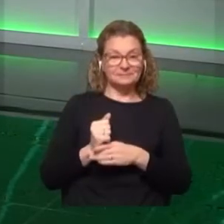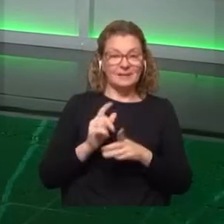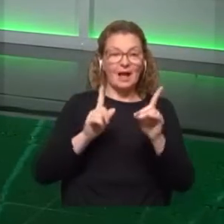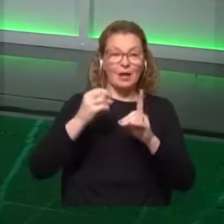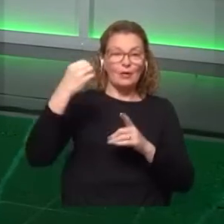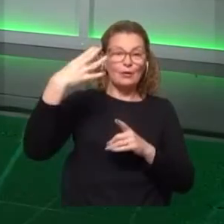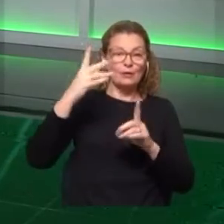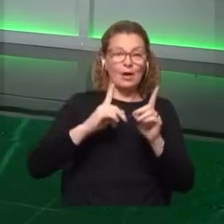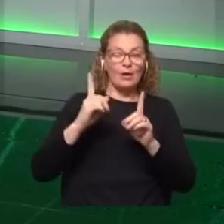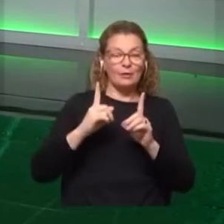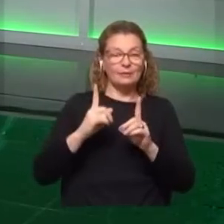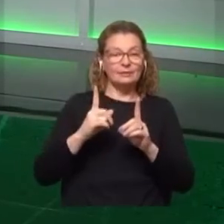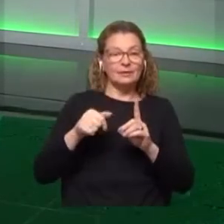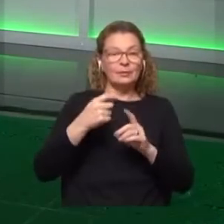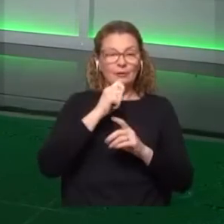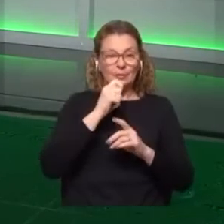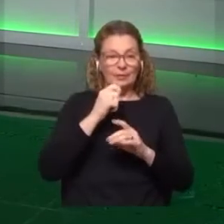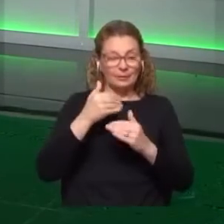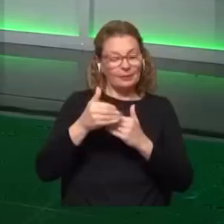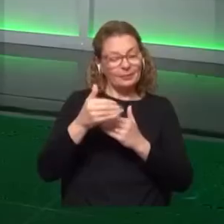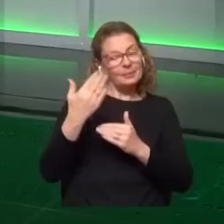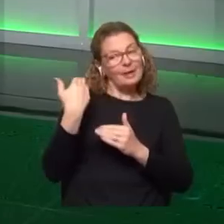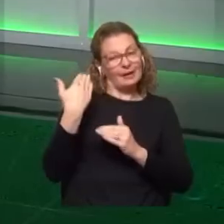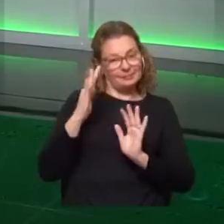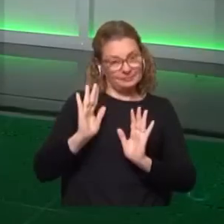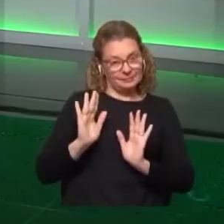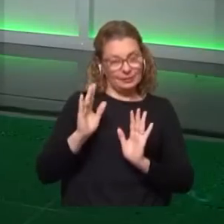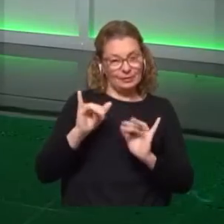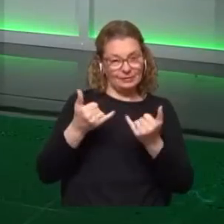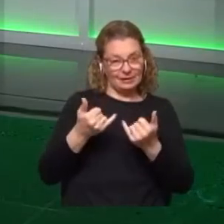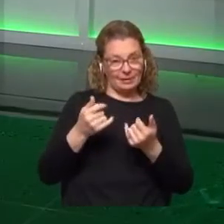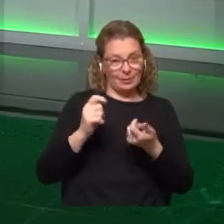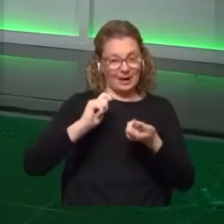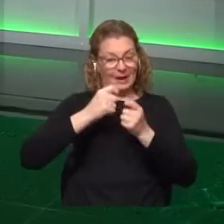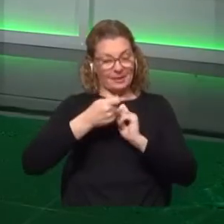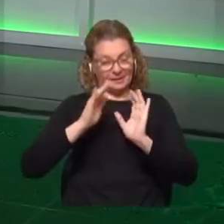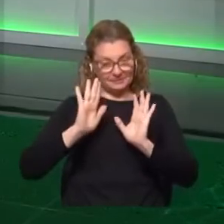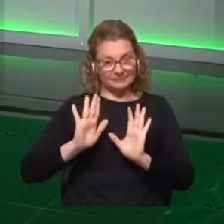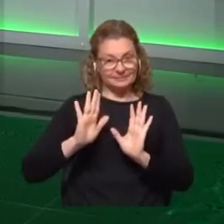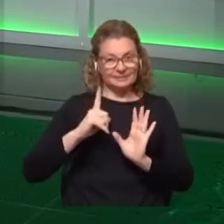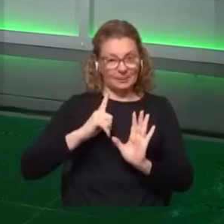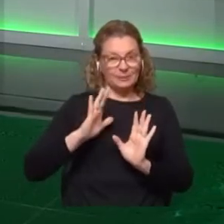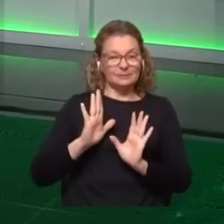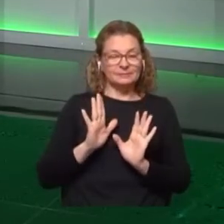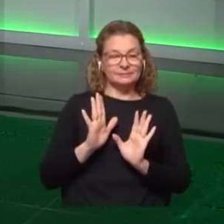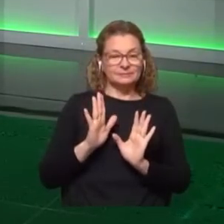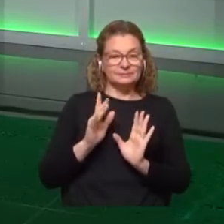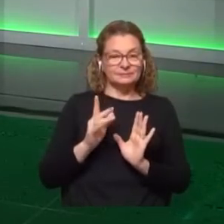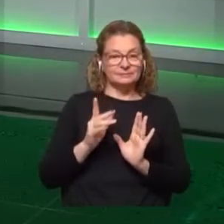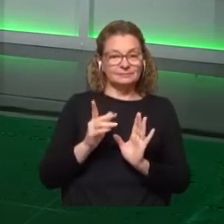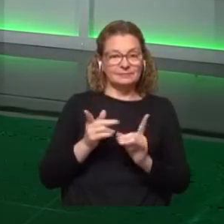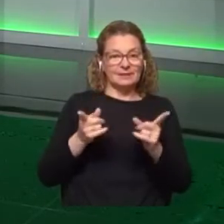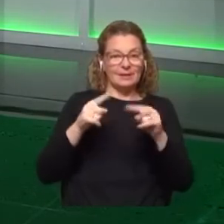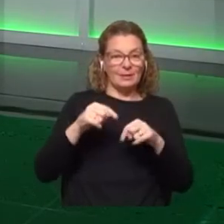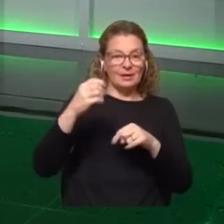de luz a esta hora después el informativo va avanzando Y eso queda atrás pero me parece que ya estamos para cambiar el chip Sí sí estamos estamos y bueno ya se viene por